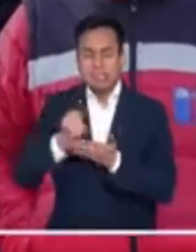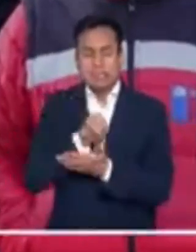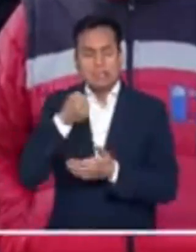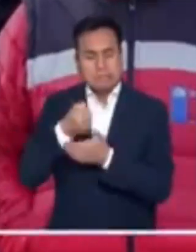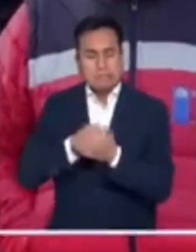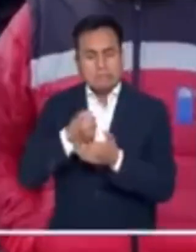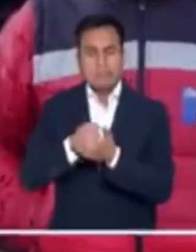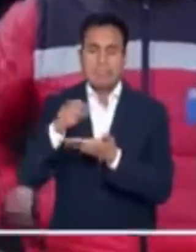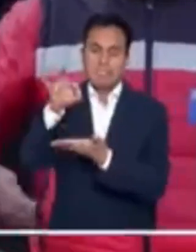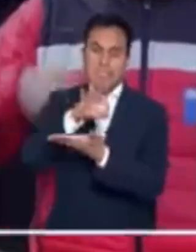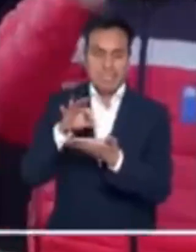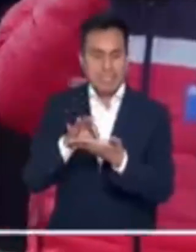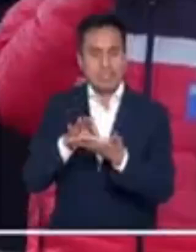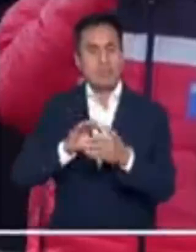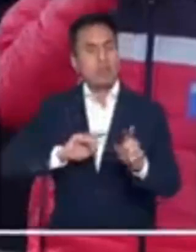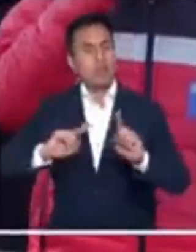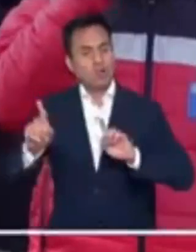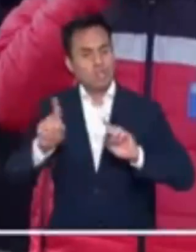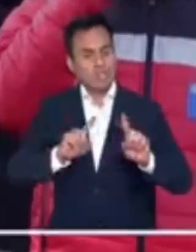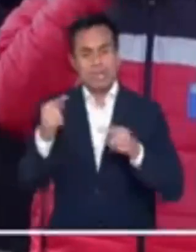los diseños, hay que coordinar muchas